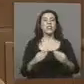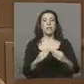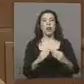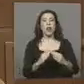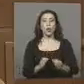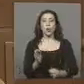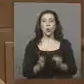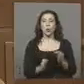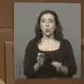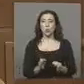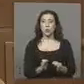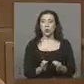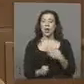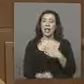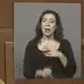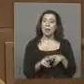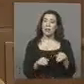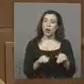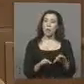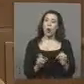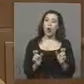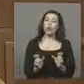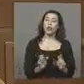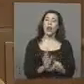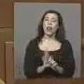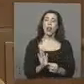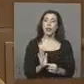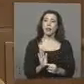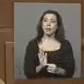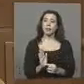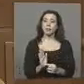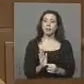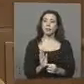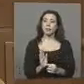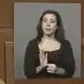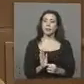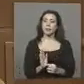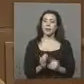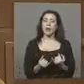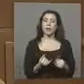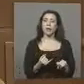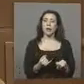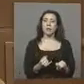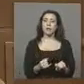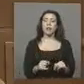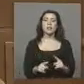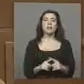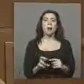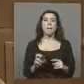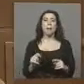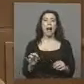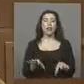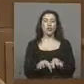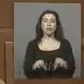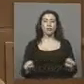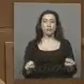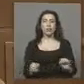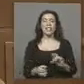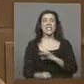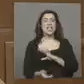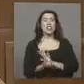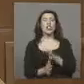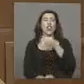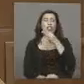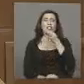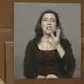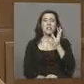¿Queremos seguir en esa línea o queremos regular en la ley? Y por último, existen los pactos. Miren, en Chile todo el mundo dice